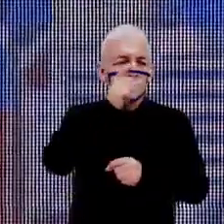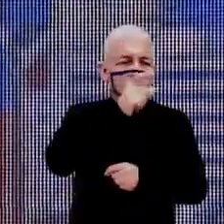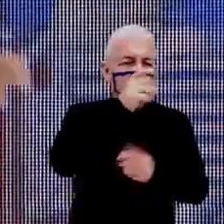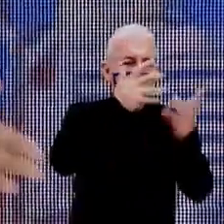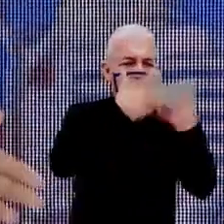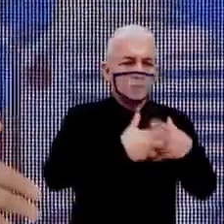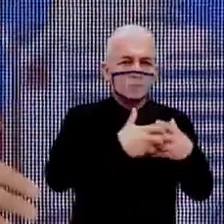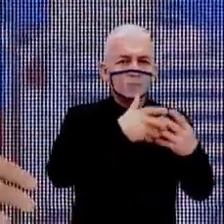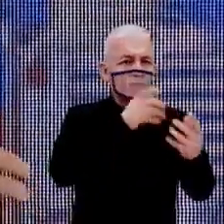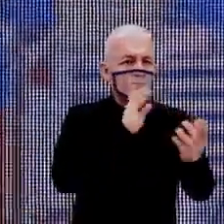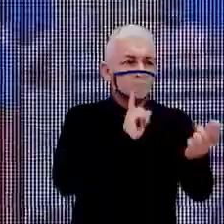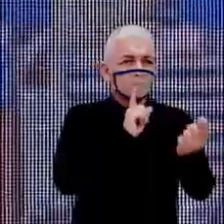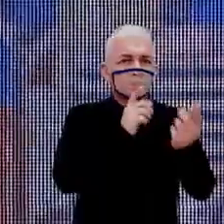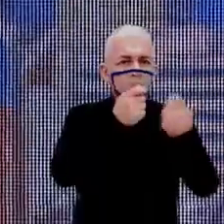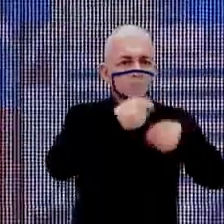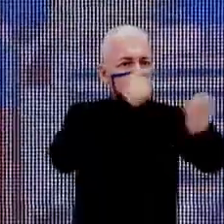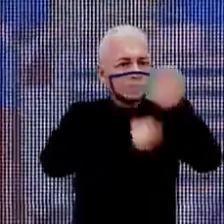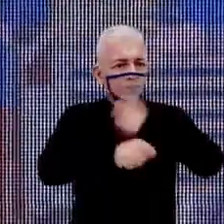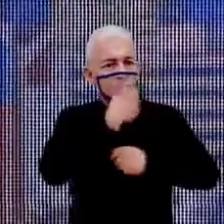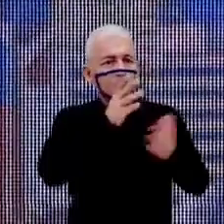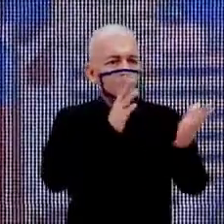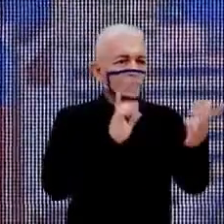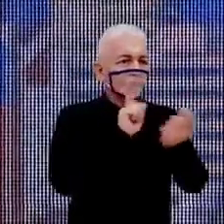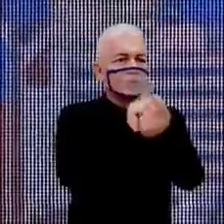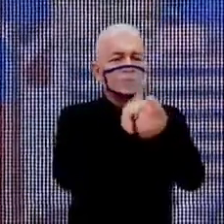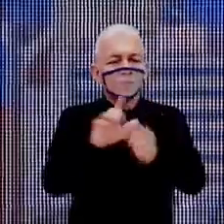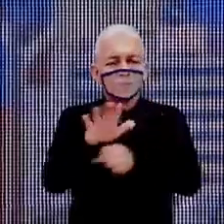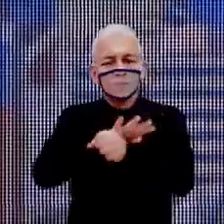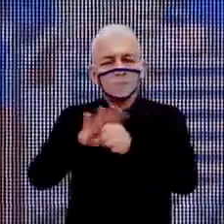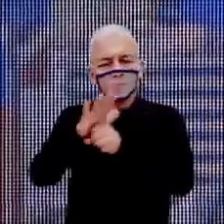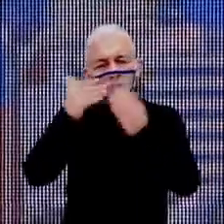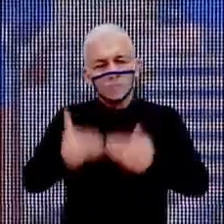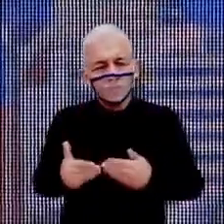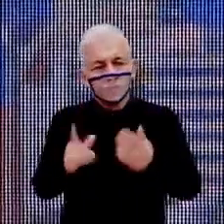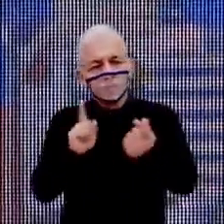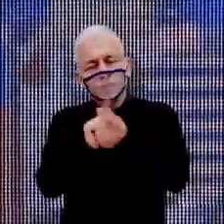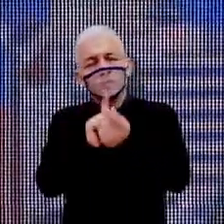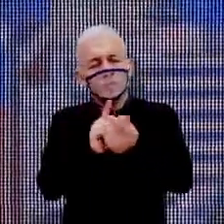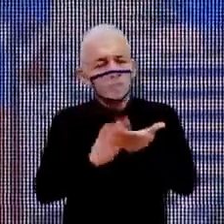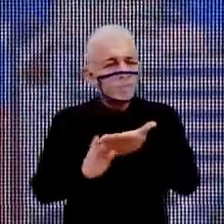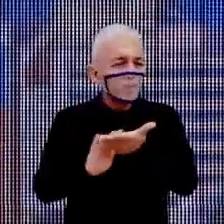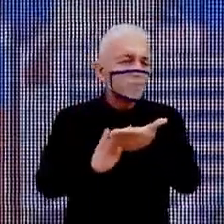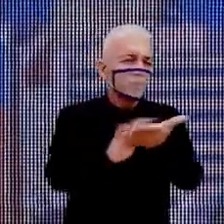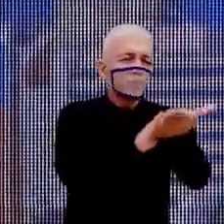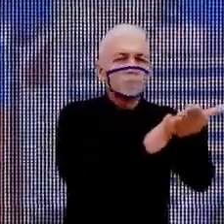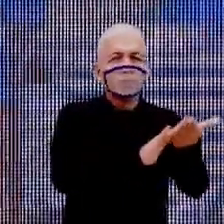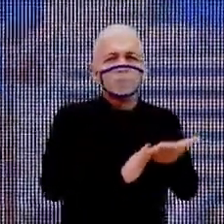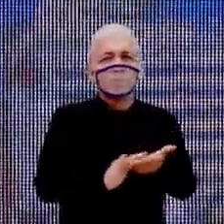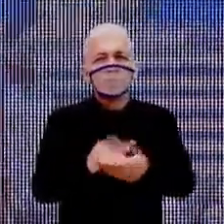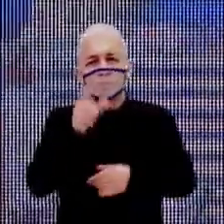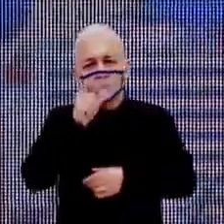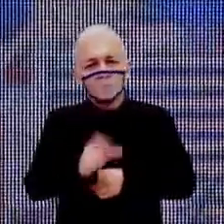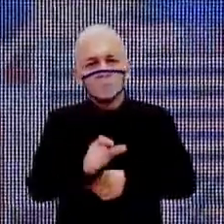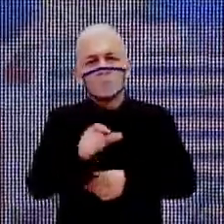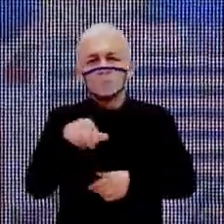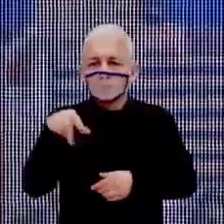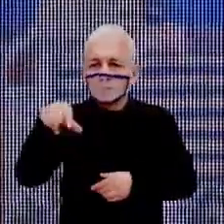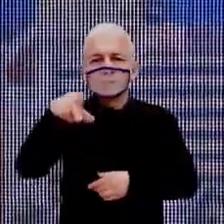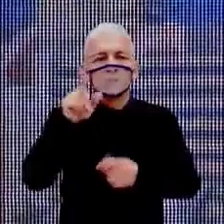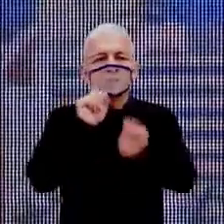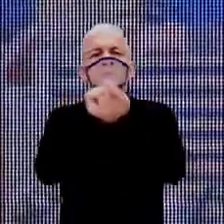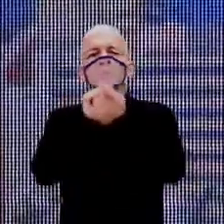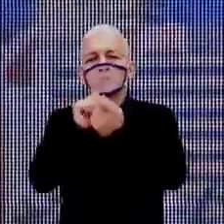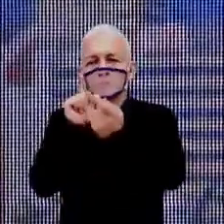comerciantes, con la gente en condición de discapacidad. Hemos trabajado con el ciudadano de a pie,